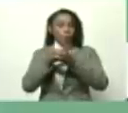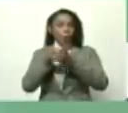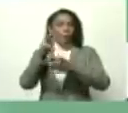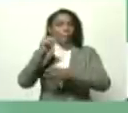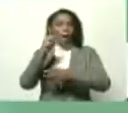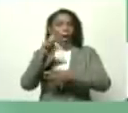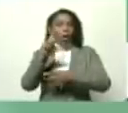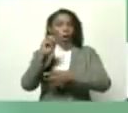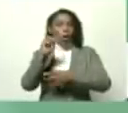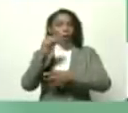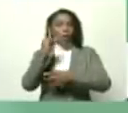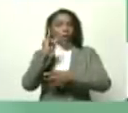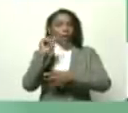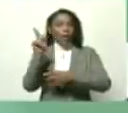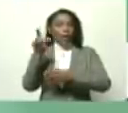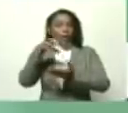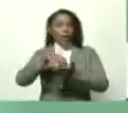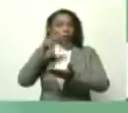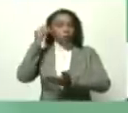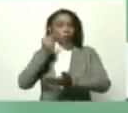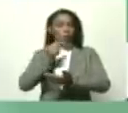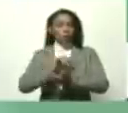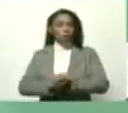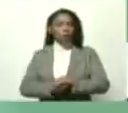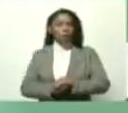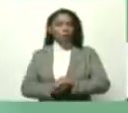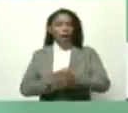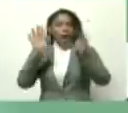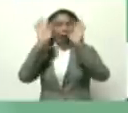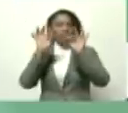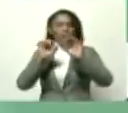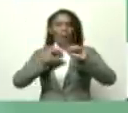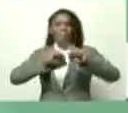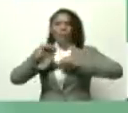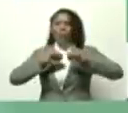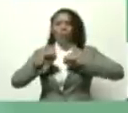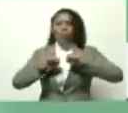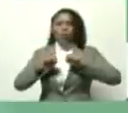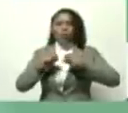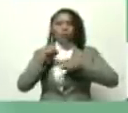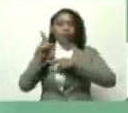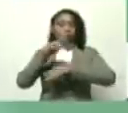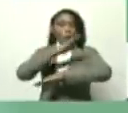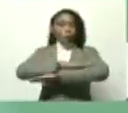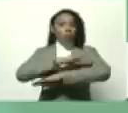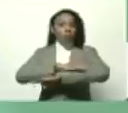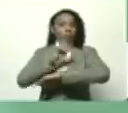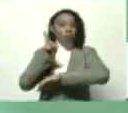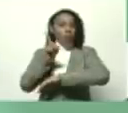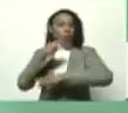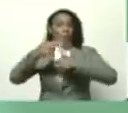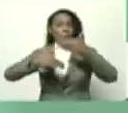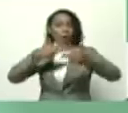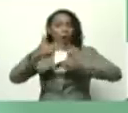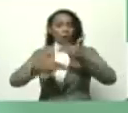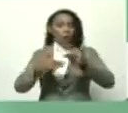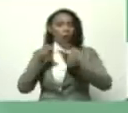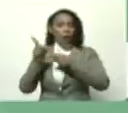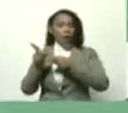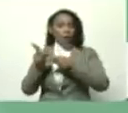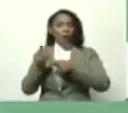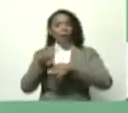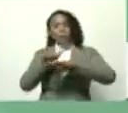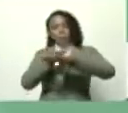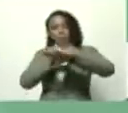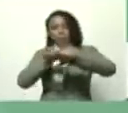Maloni en el estado Sucre. La forma de actuación de estas bandas delictuales es,